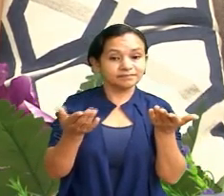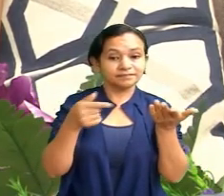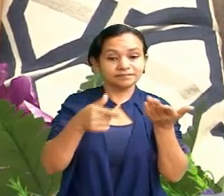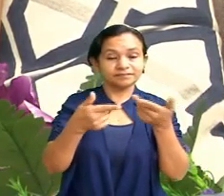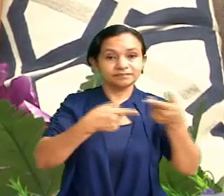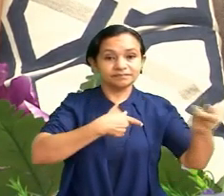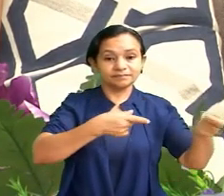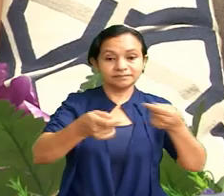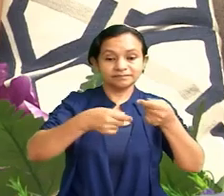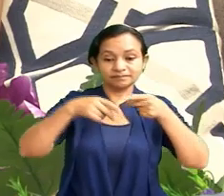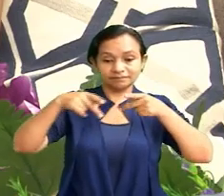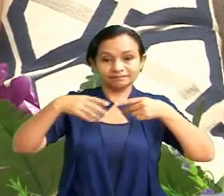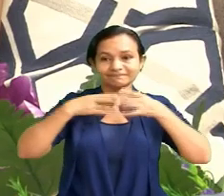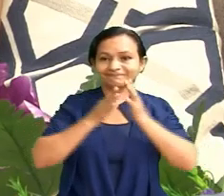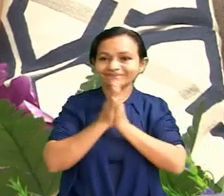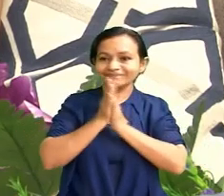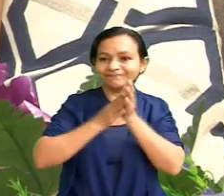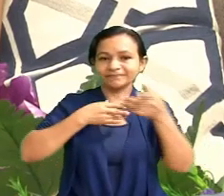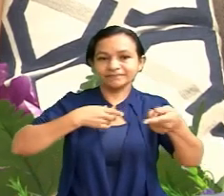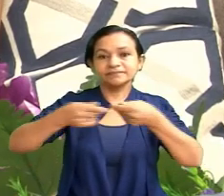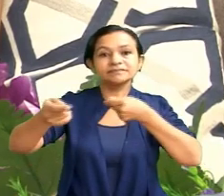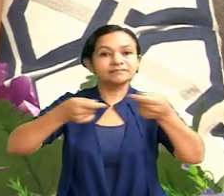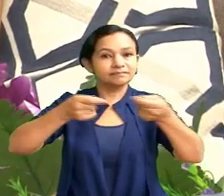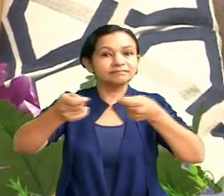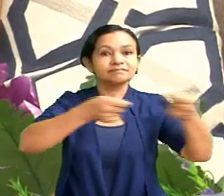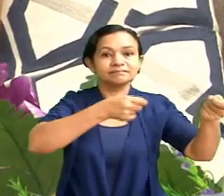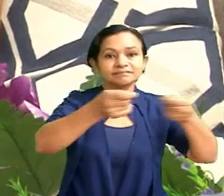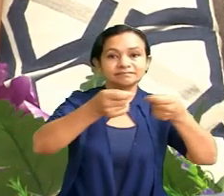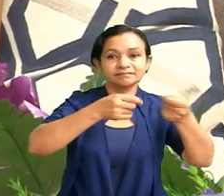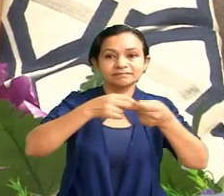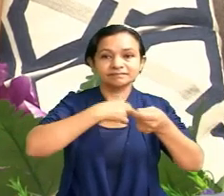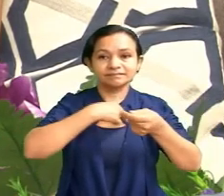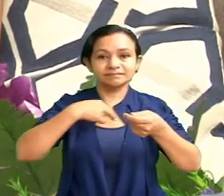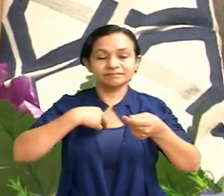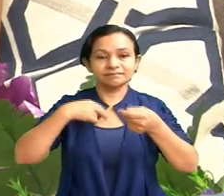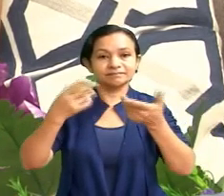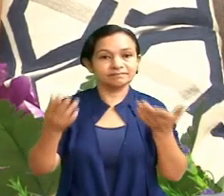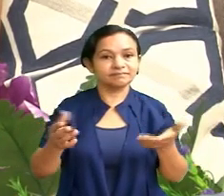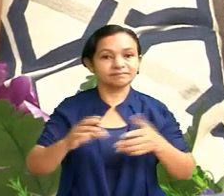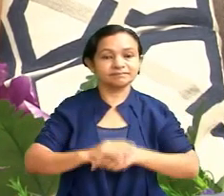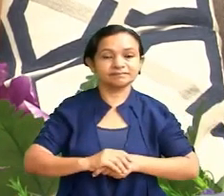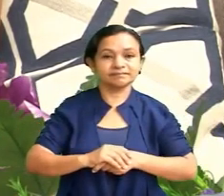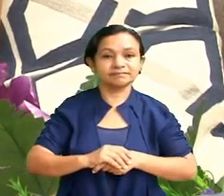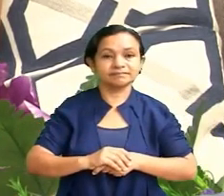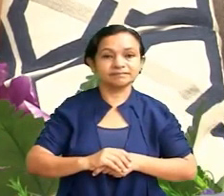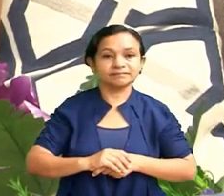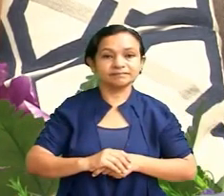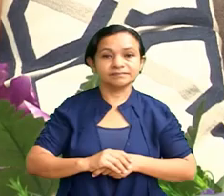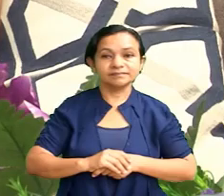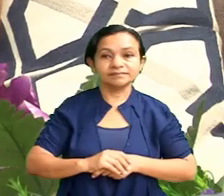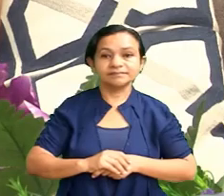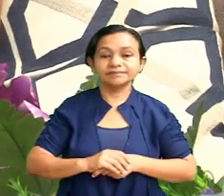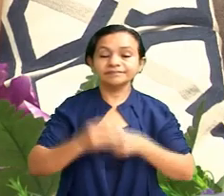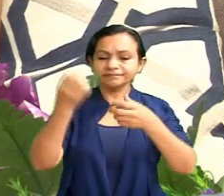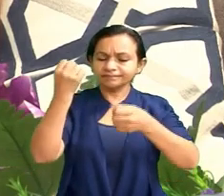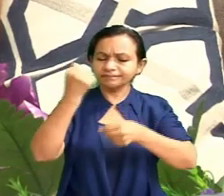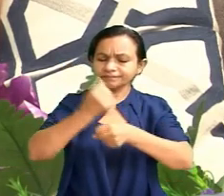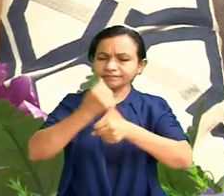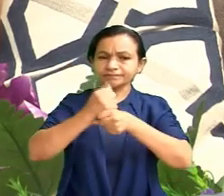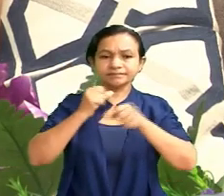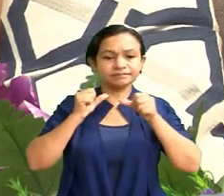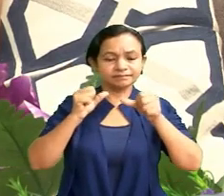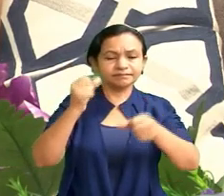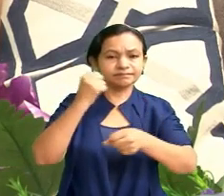negocio para el emprendimiento también es una oportunidad verdad para realizar su actividad entonces hay un trabajo permanente en